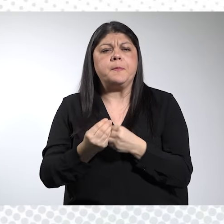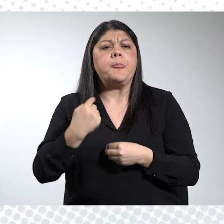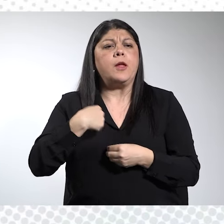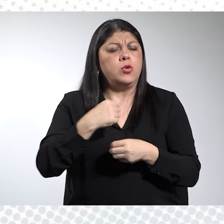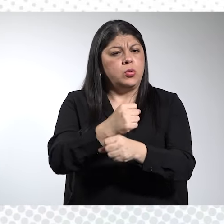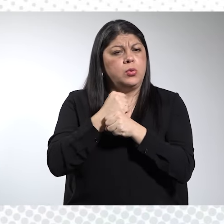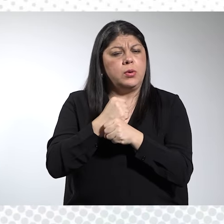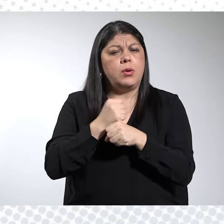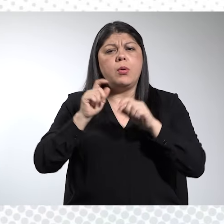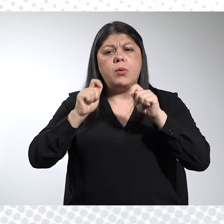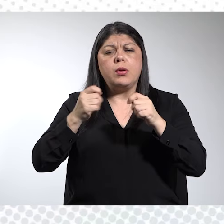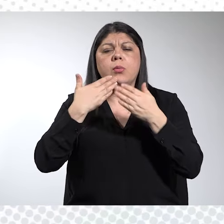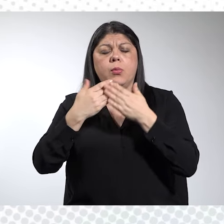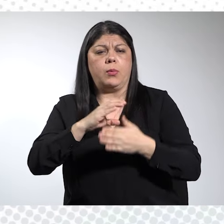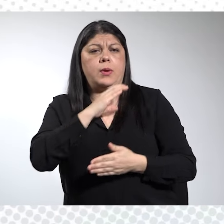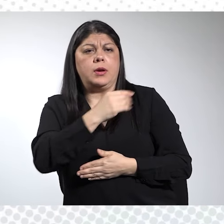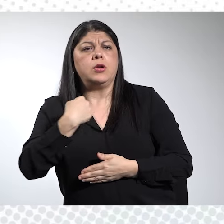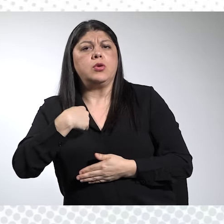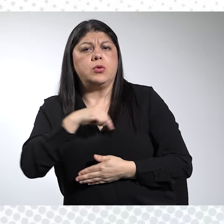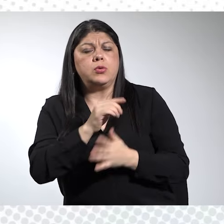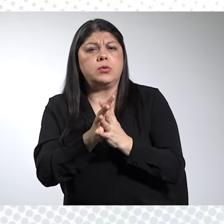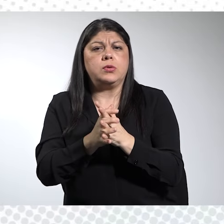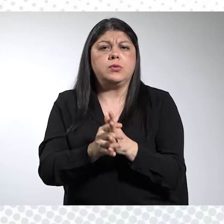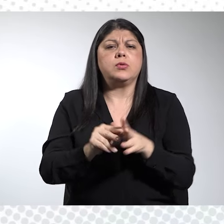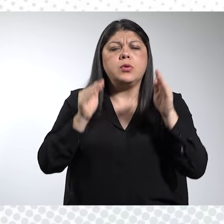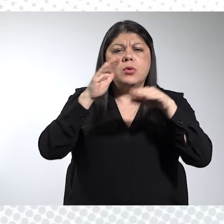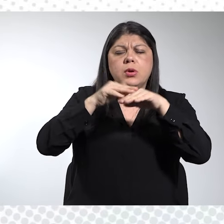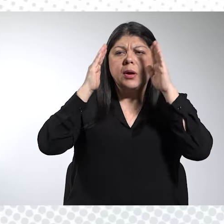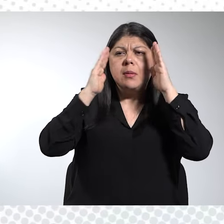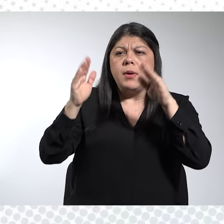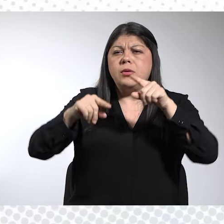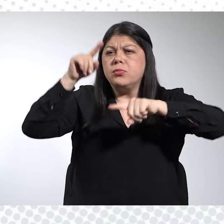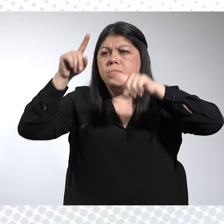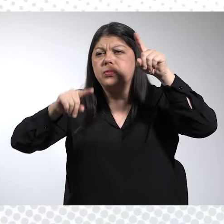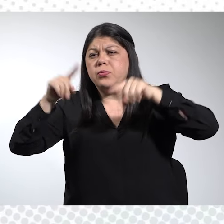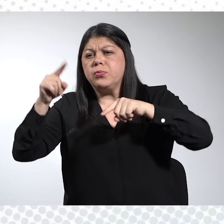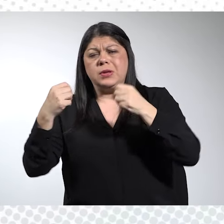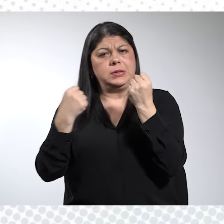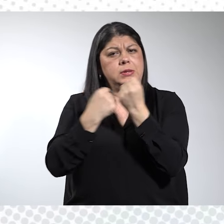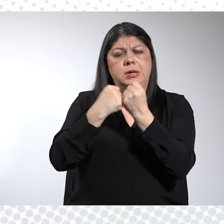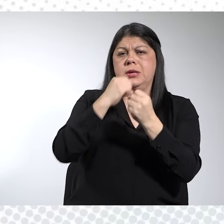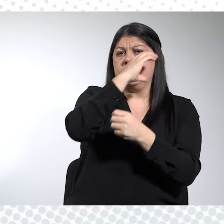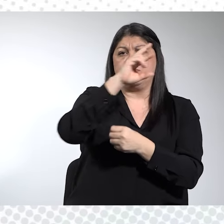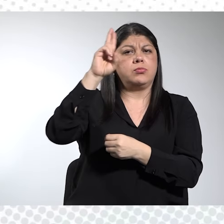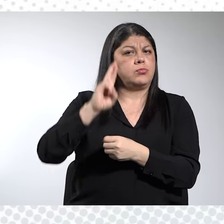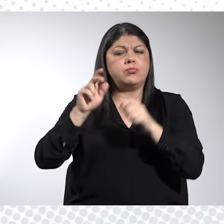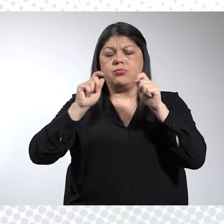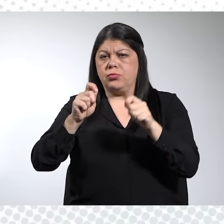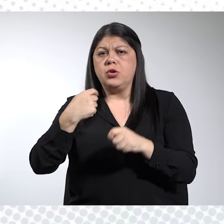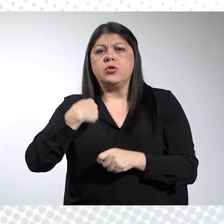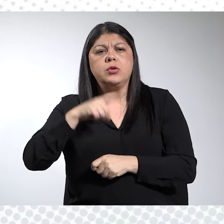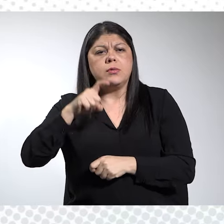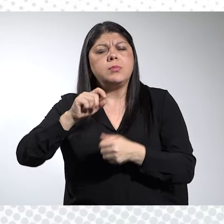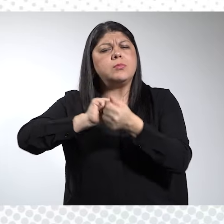Bueno, aquí apostar a una educación de calidad. Tenemos un llamado de atención, las estadísticas no respaldan la educación de este país